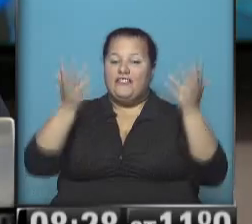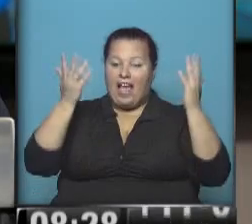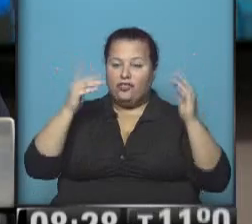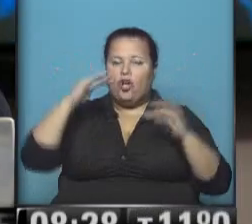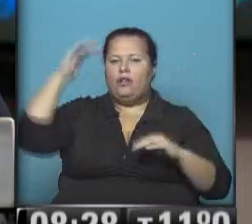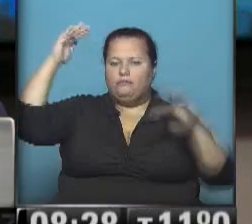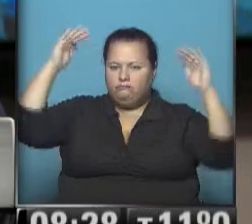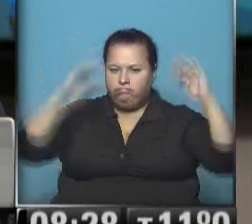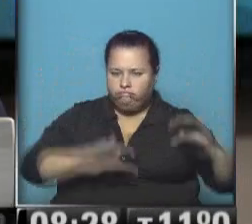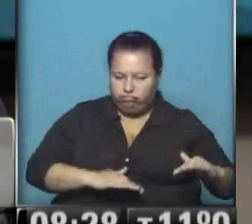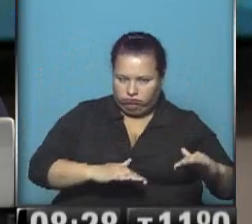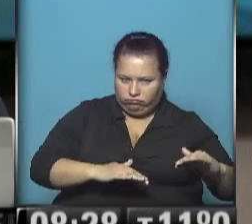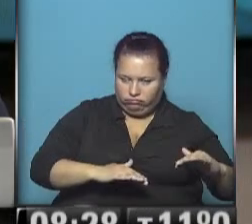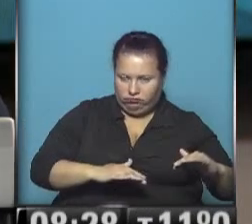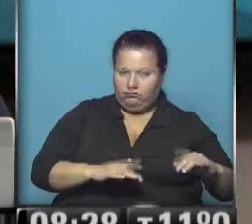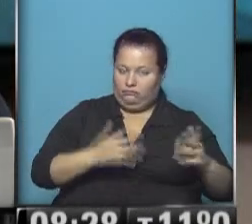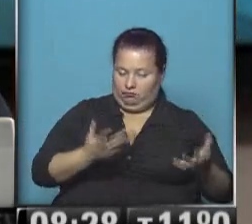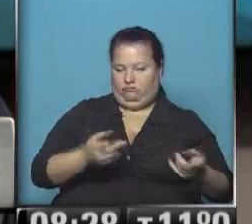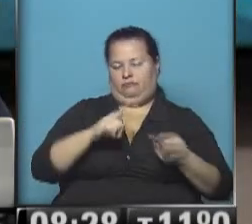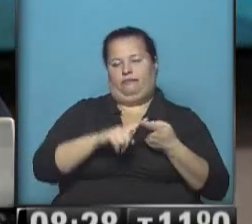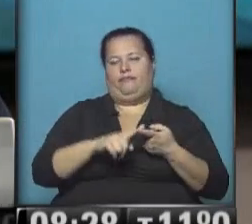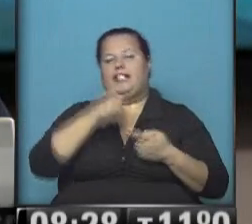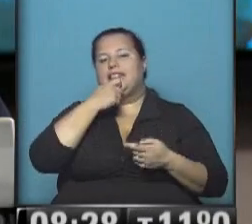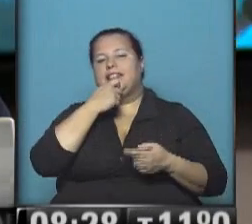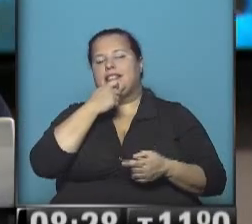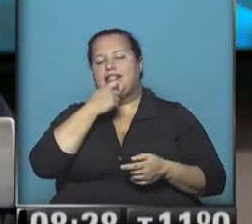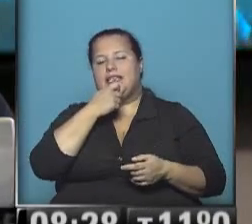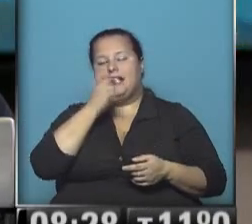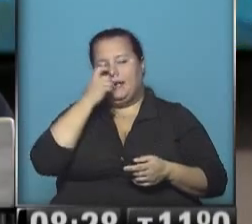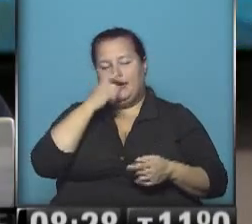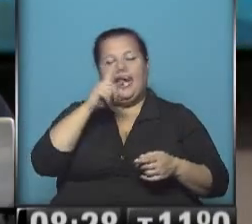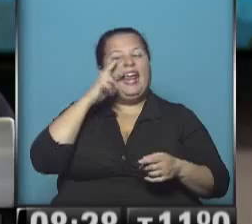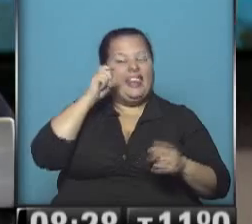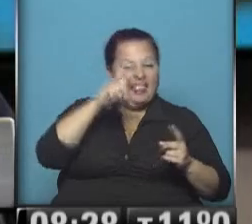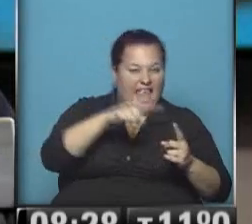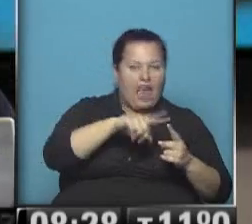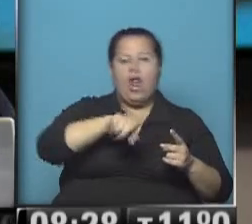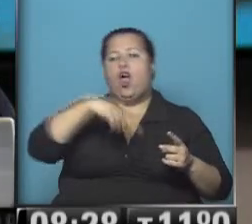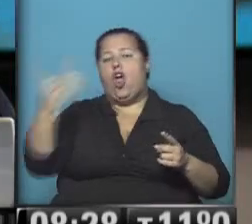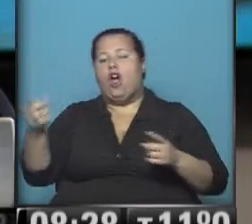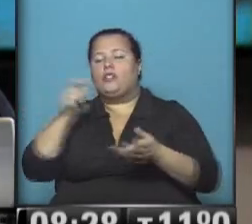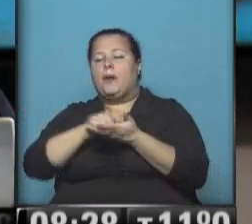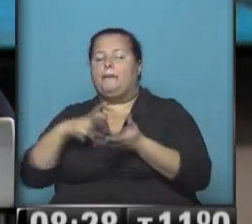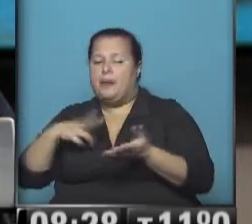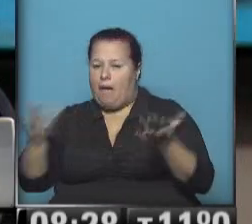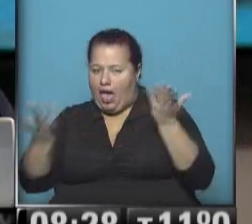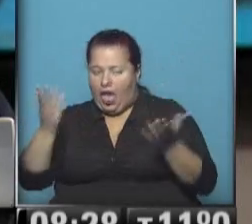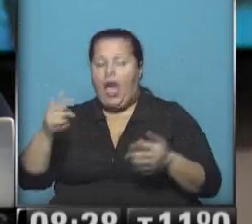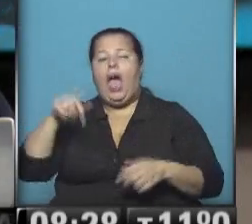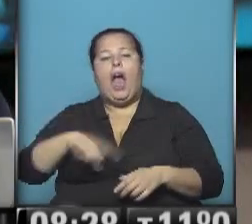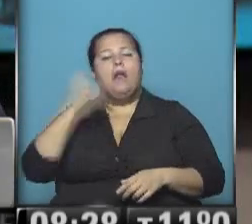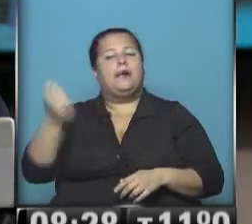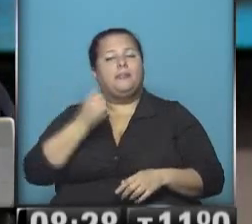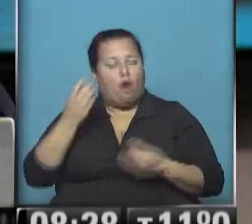sustancialmente no tanto si tomamos los datos del indec como si fuéramos datos a las consultoras privadas ahora lo